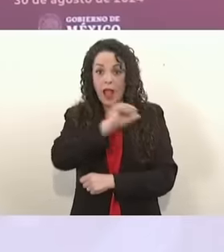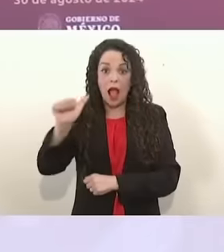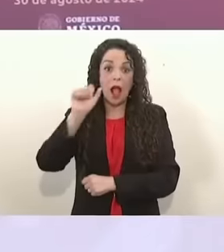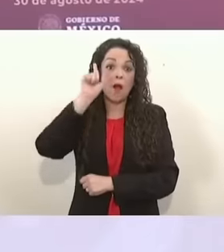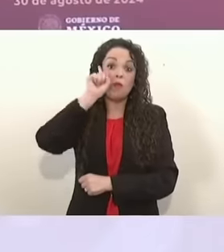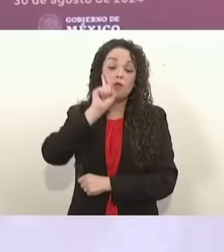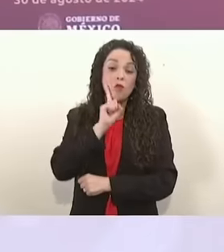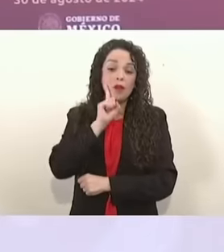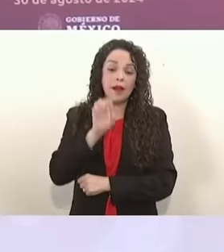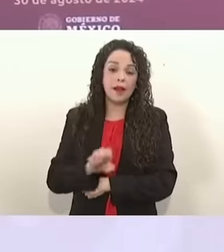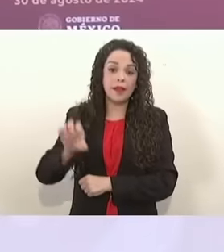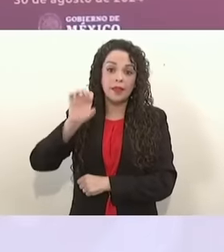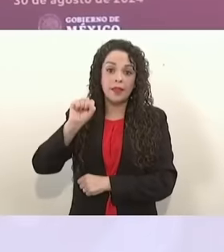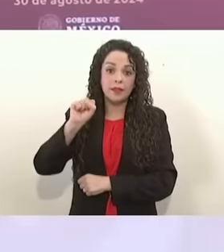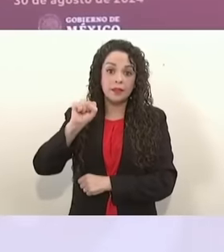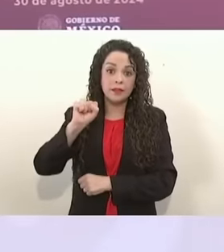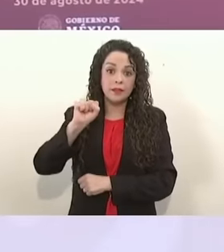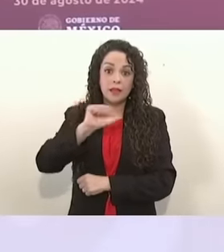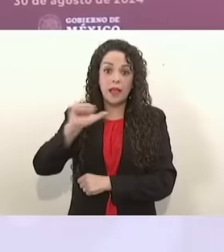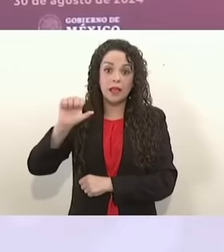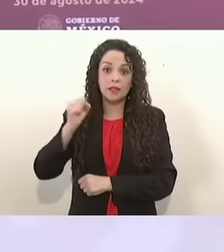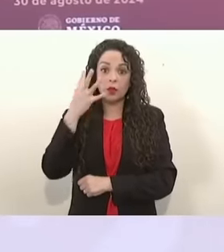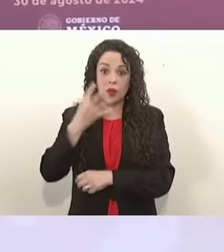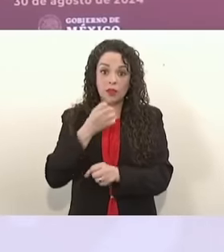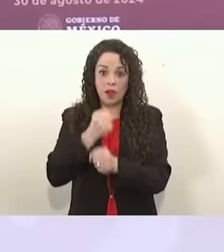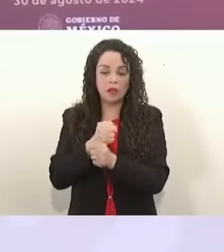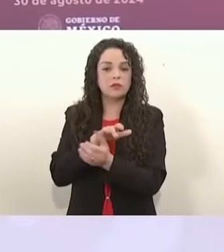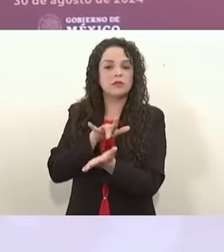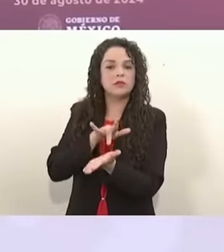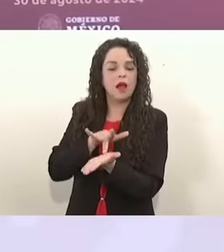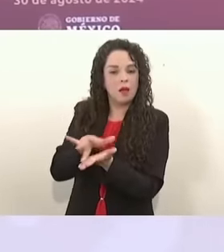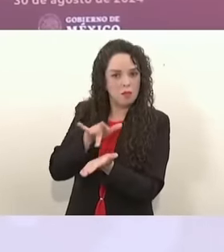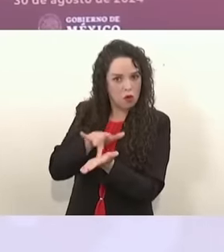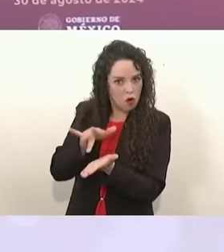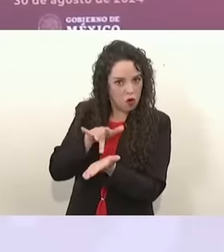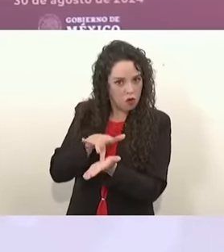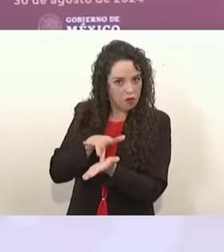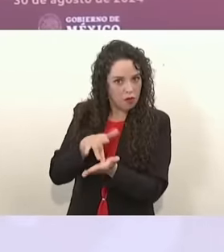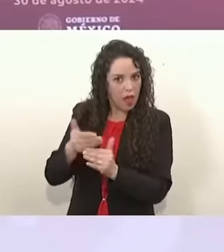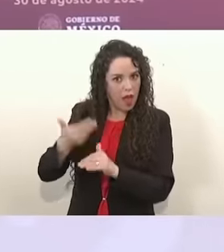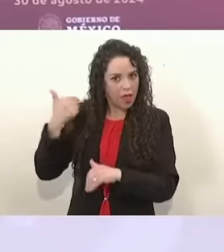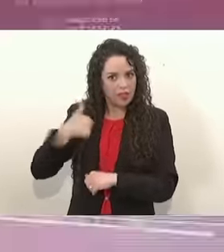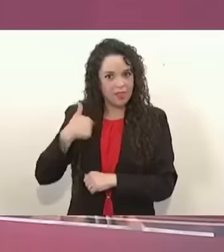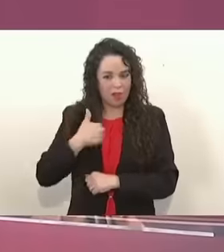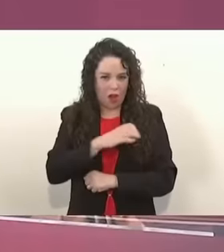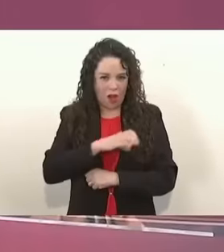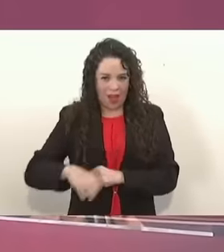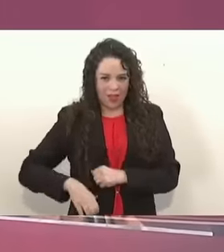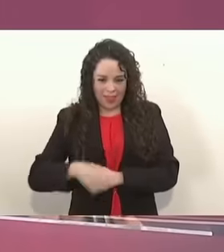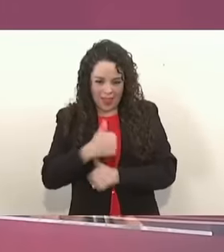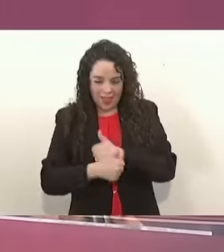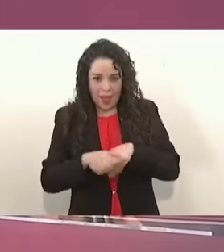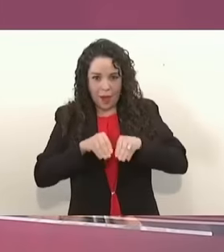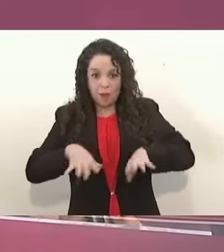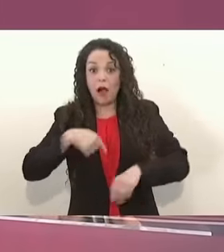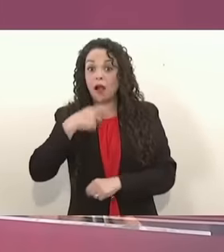de 60 a 64 años de edad, como lo dije en campaña.